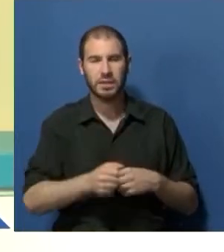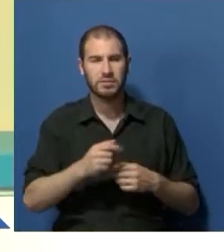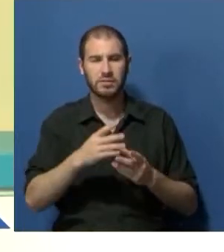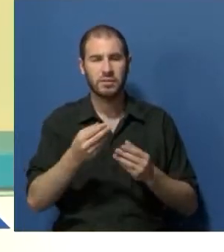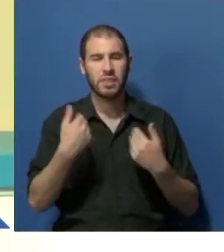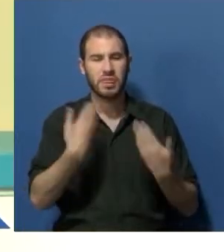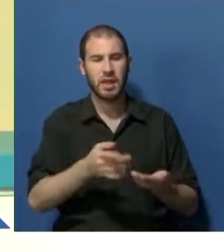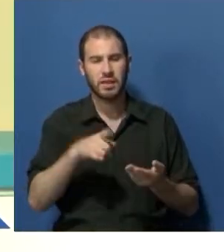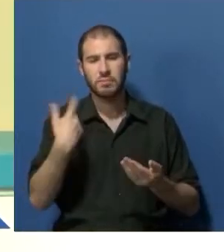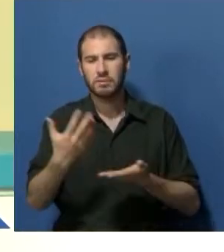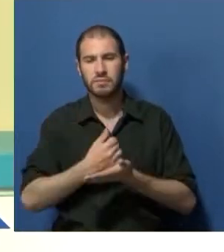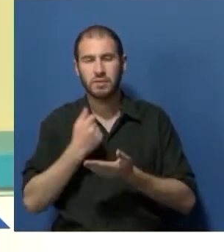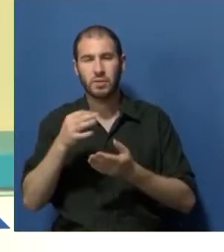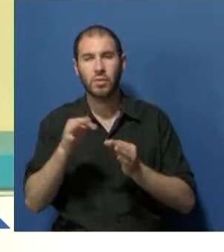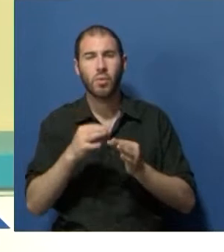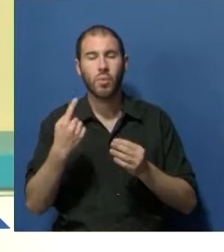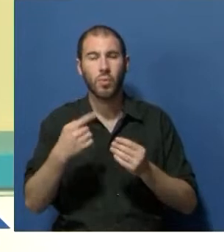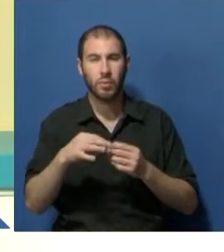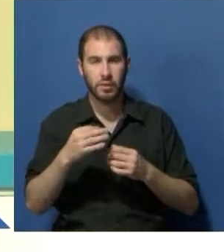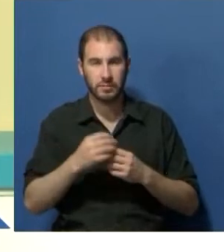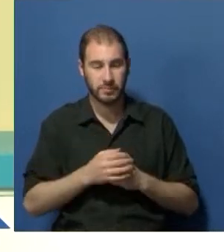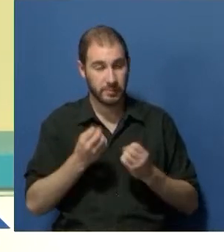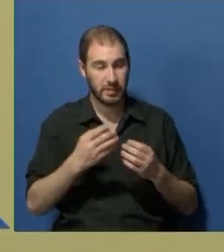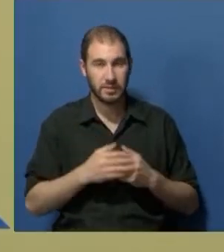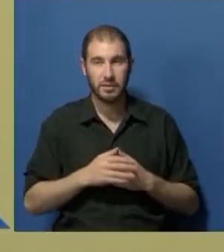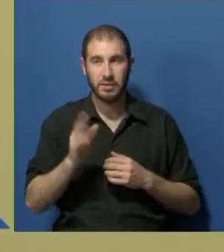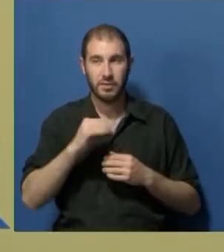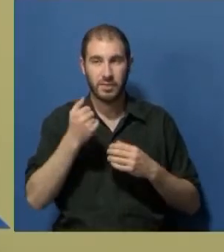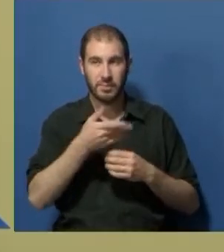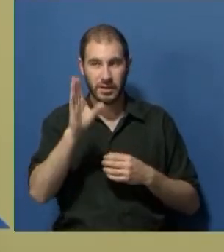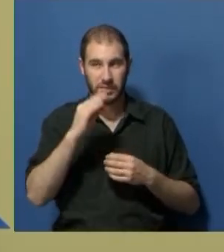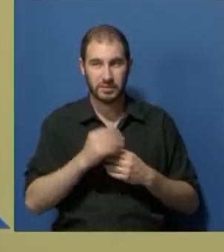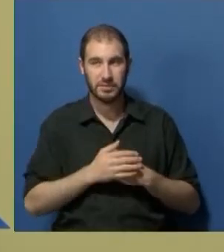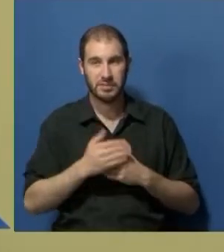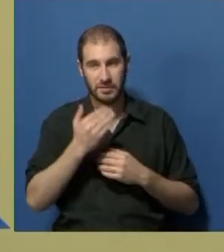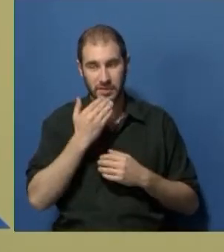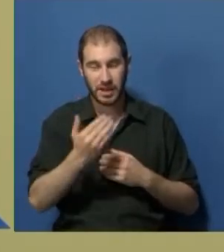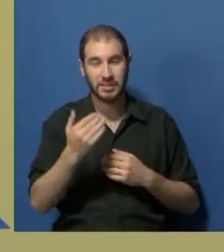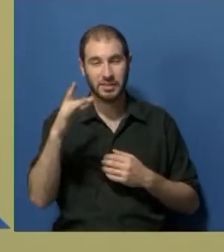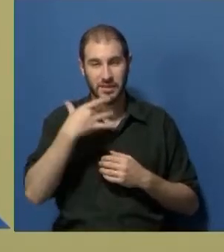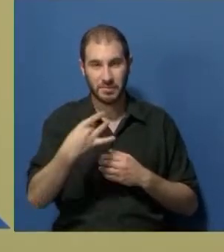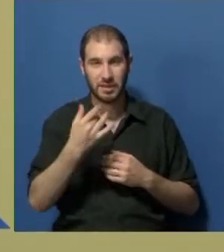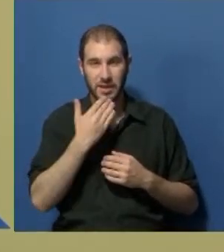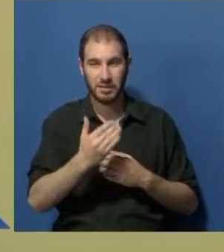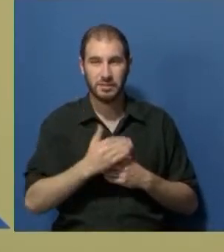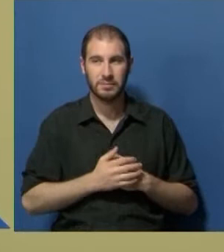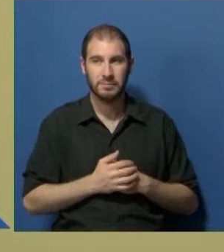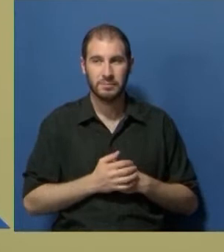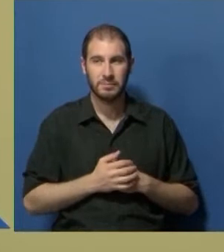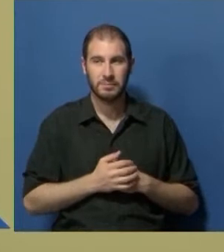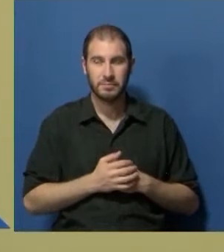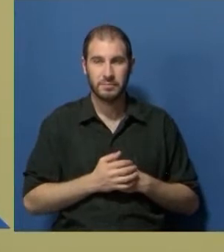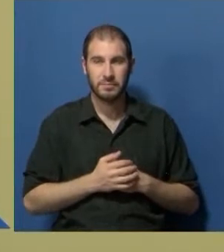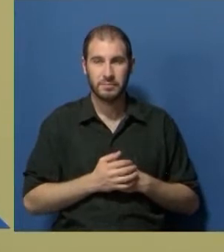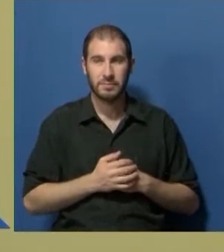llevó Fidel Castro de las islas de Cuba? ¿Cómo va, Sergio? Hola, buenas noches. Gracias por la invitación. La verdad